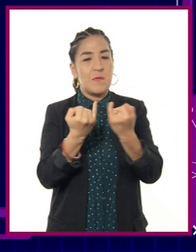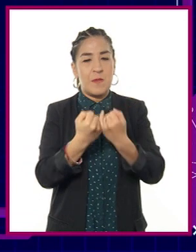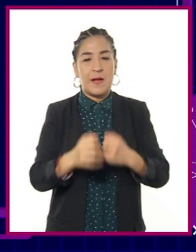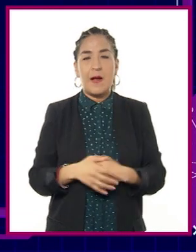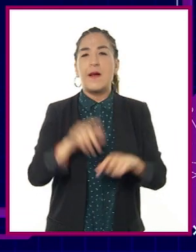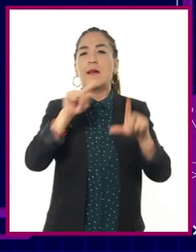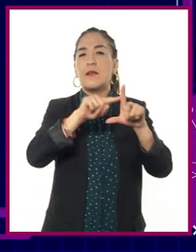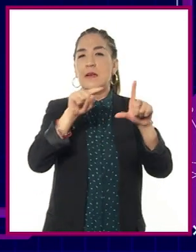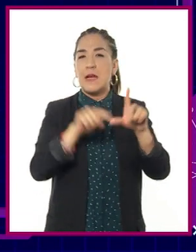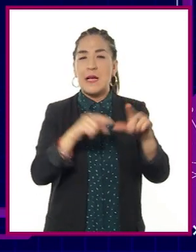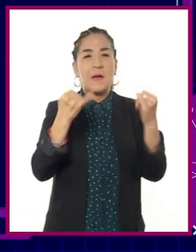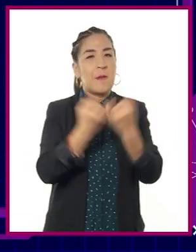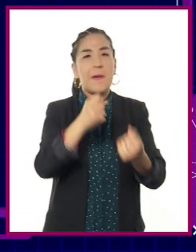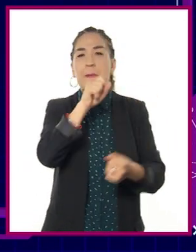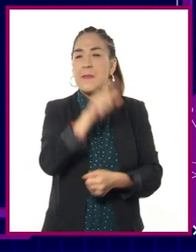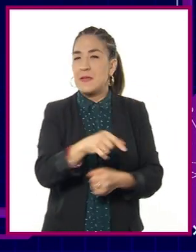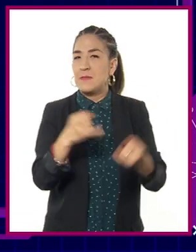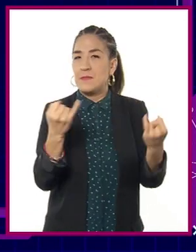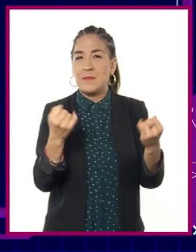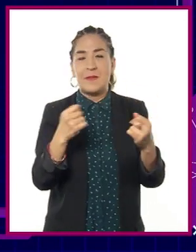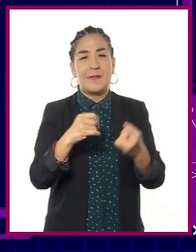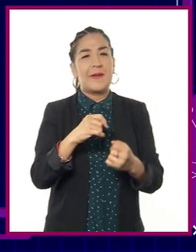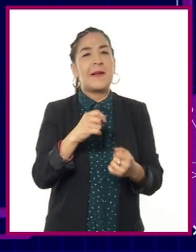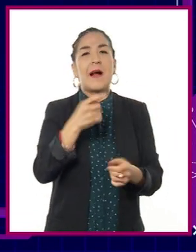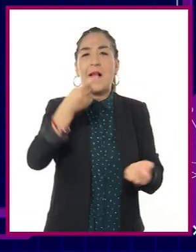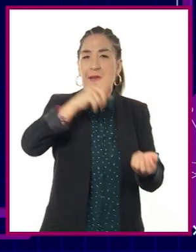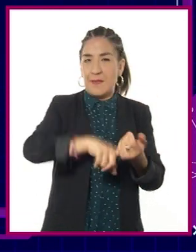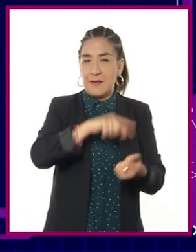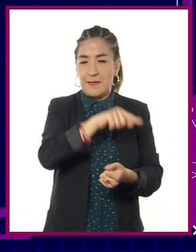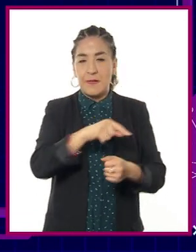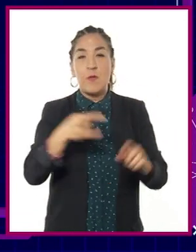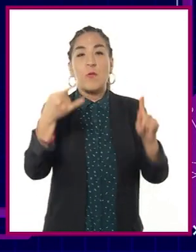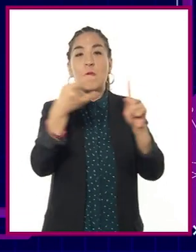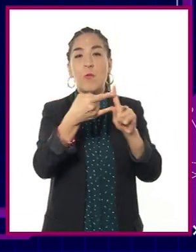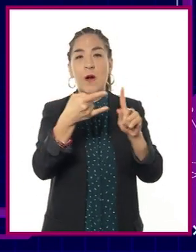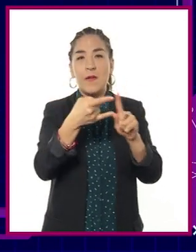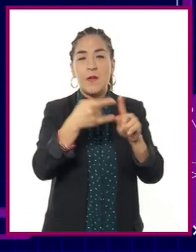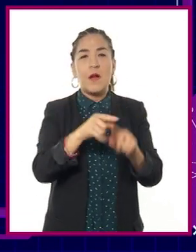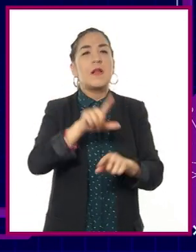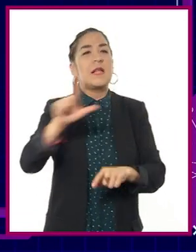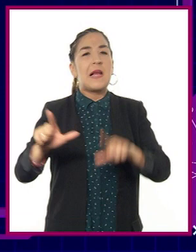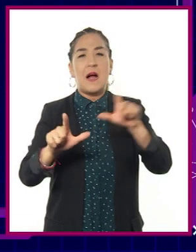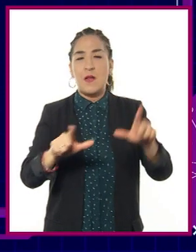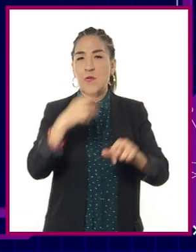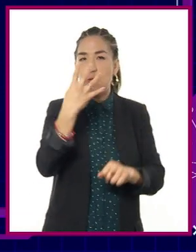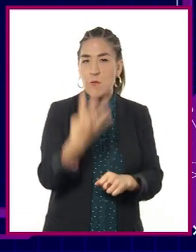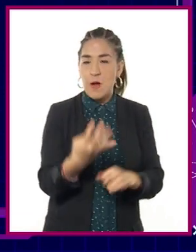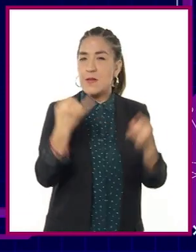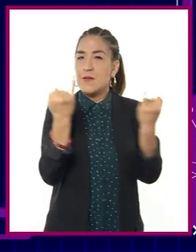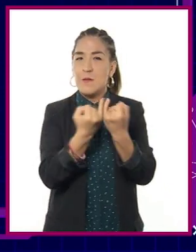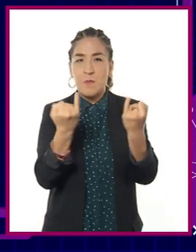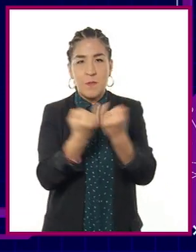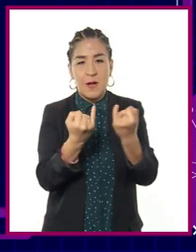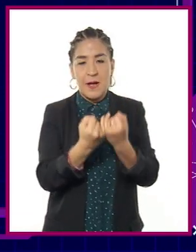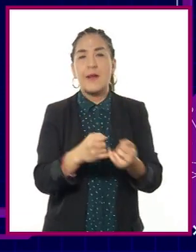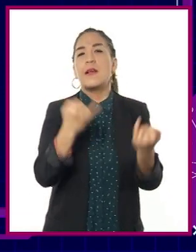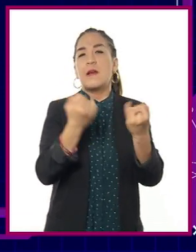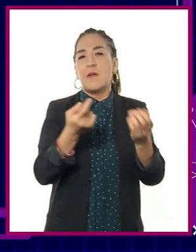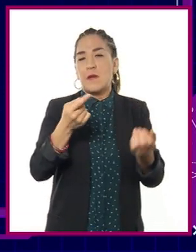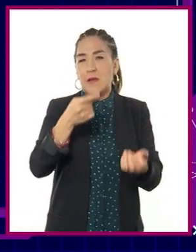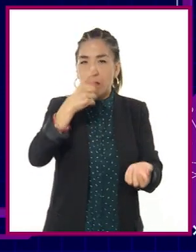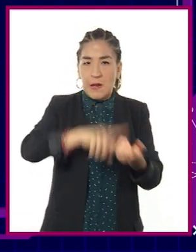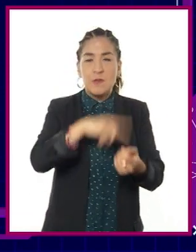ángulos interiores iguales. El cuadrado, 4 lados iguales y 4 ángulos